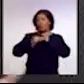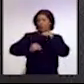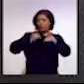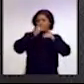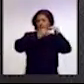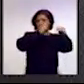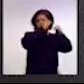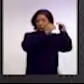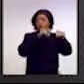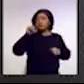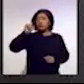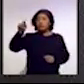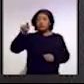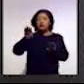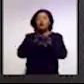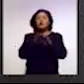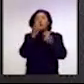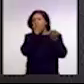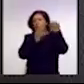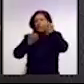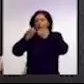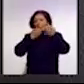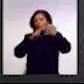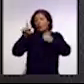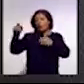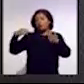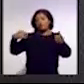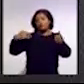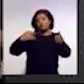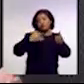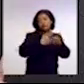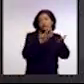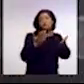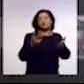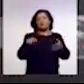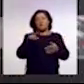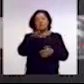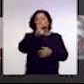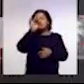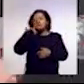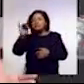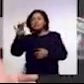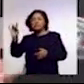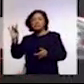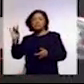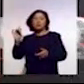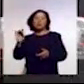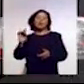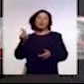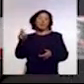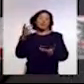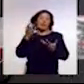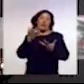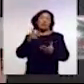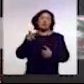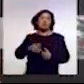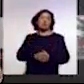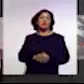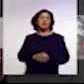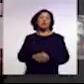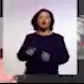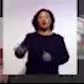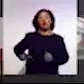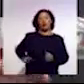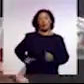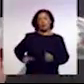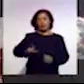esas candidaturas y de sanción es decir de designación de beca lo hará el gobierno de